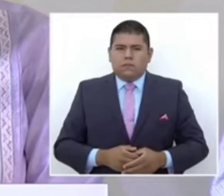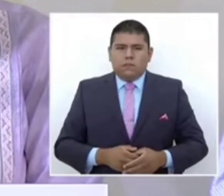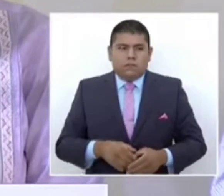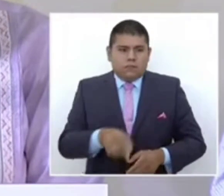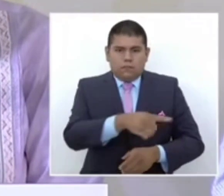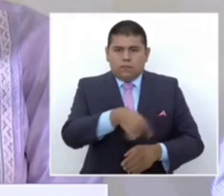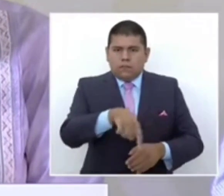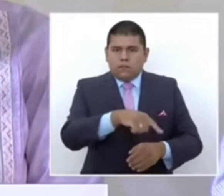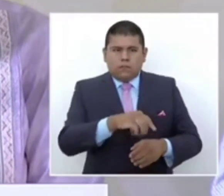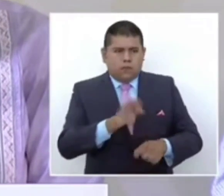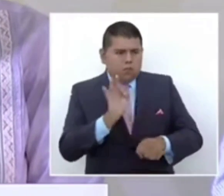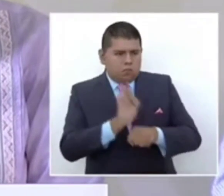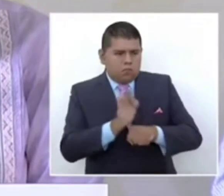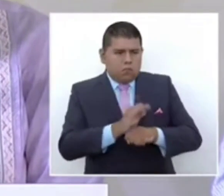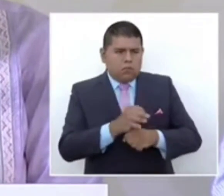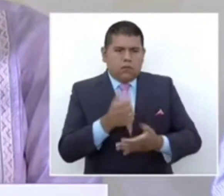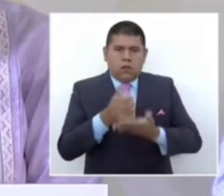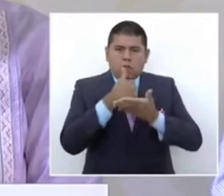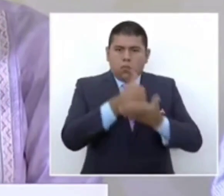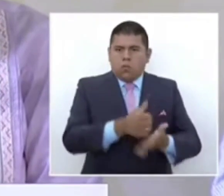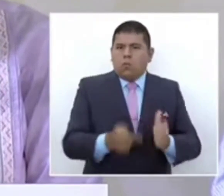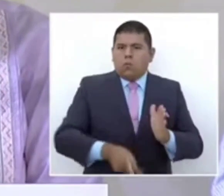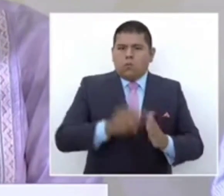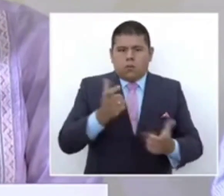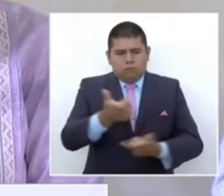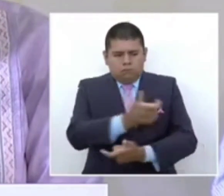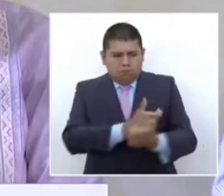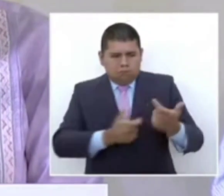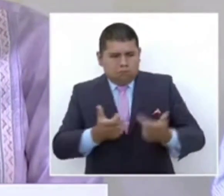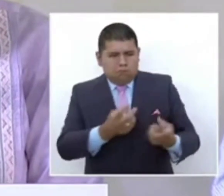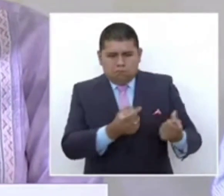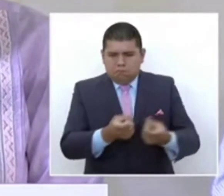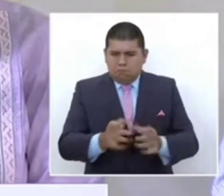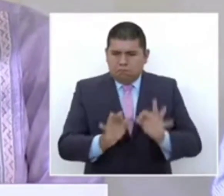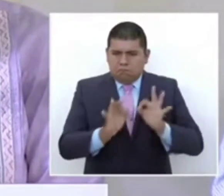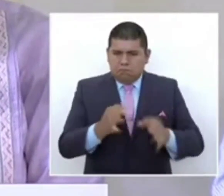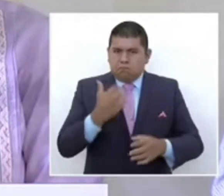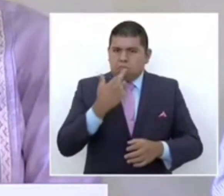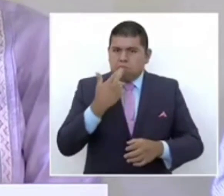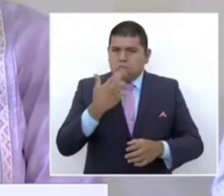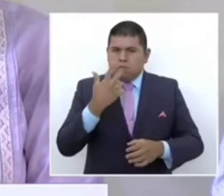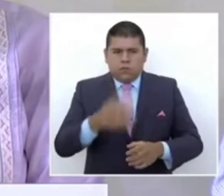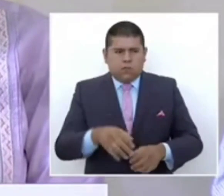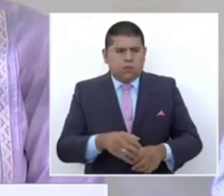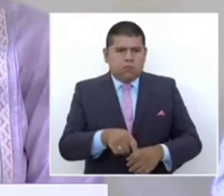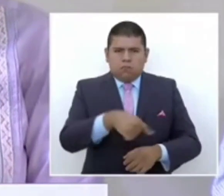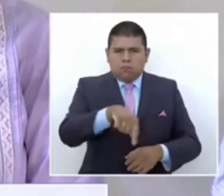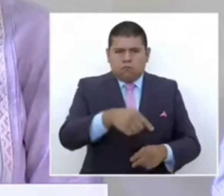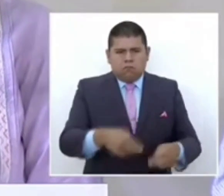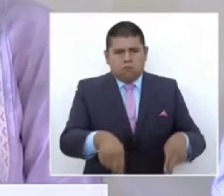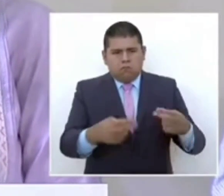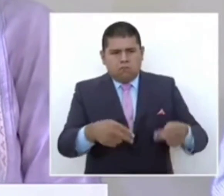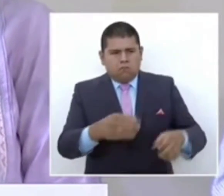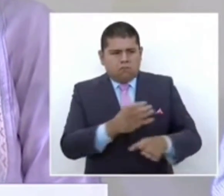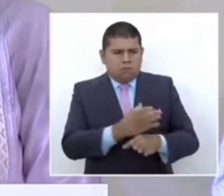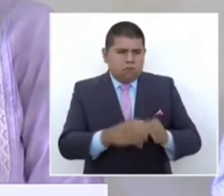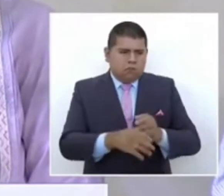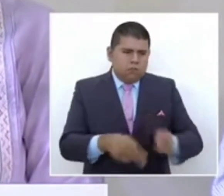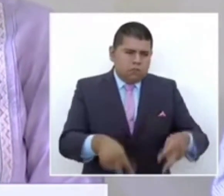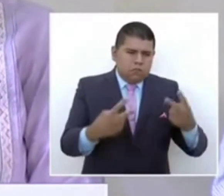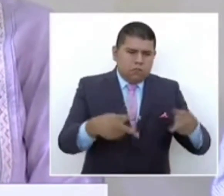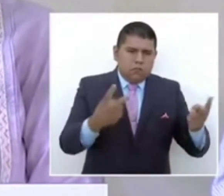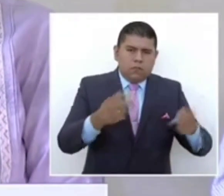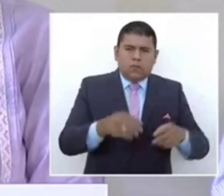beneficia y al mismo tiempo reactiva la economía, reactiva el comercio, desde las comunidades